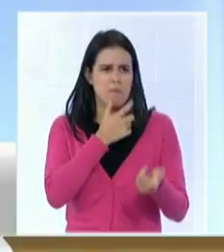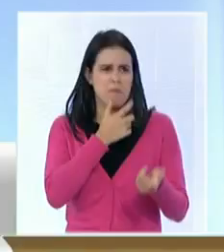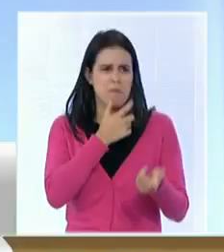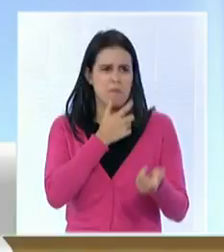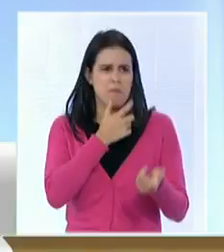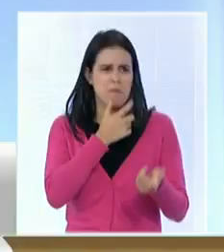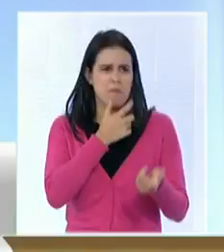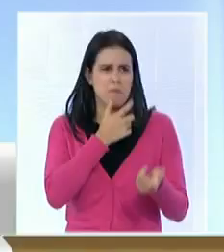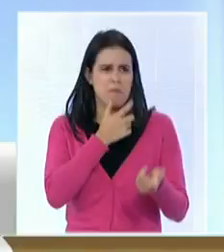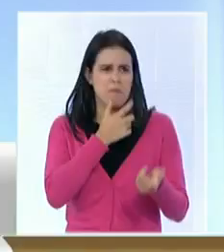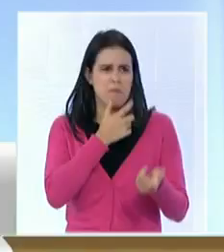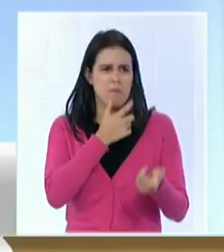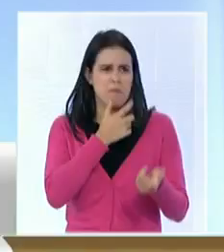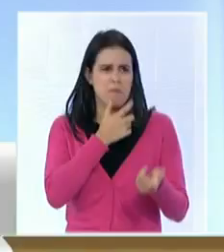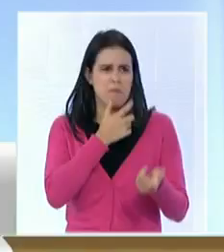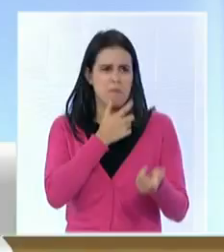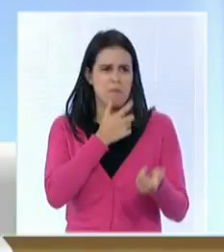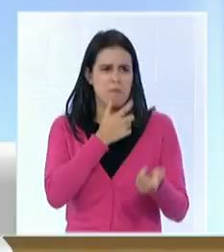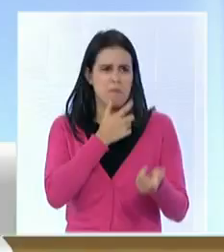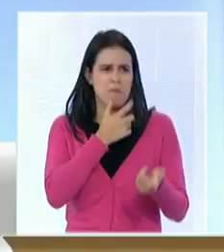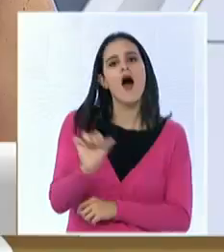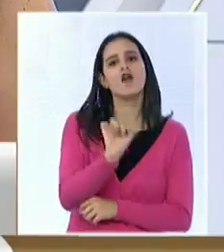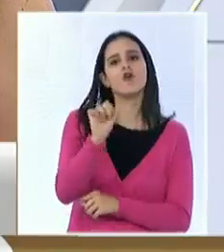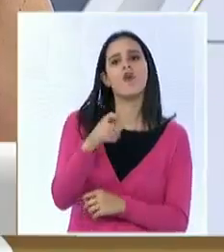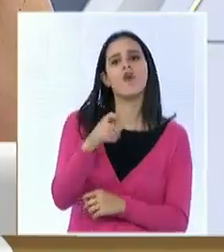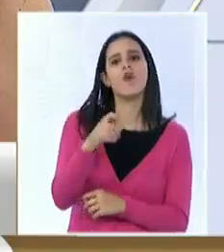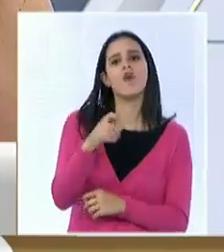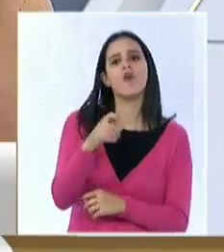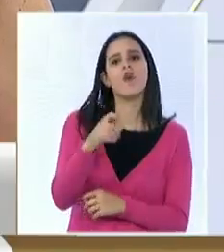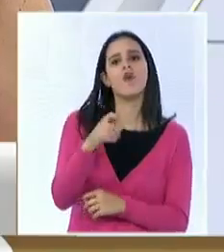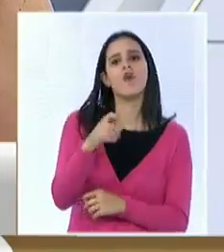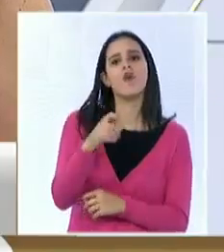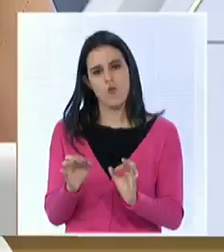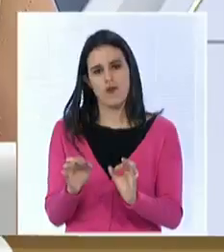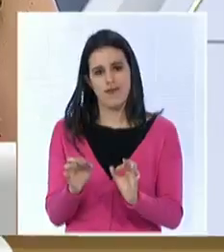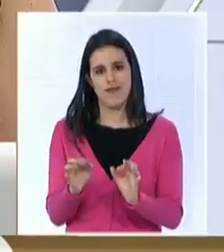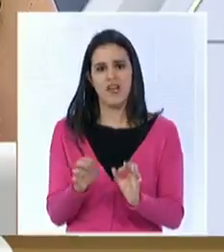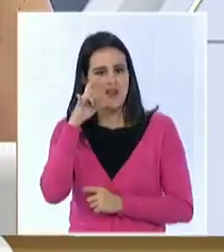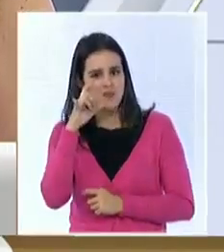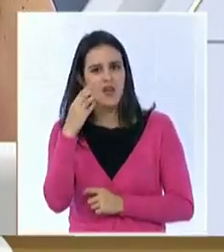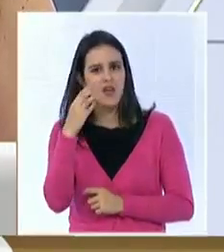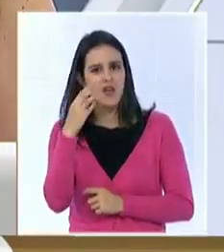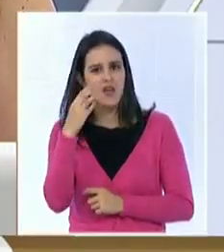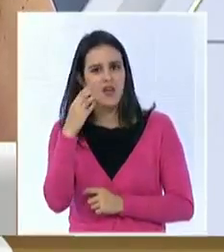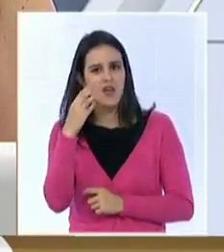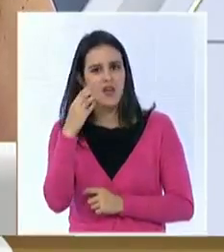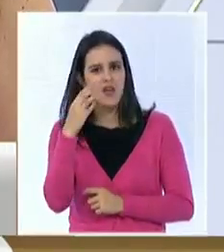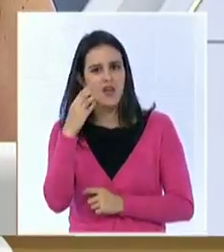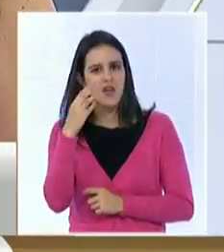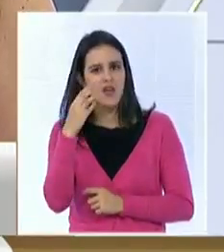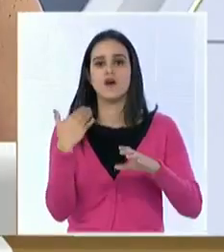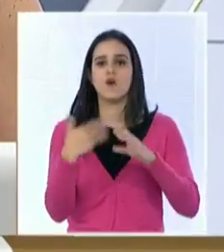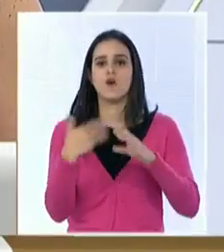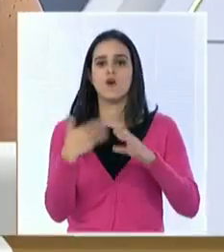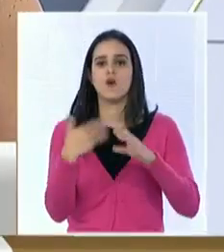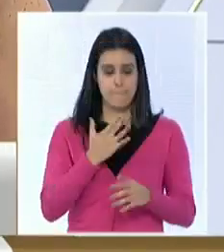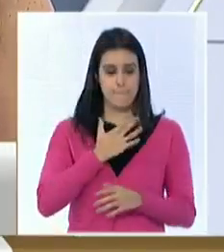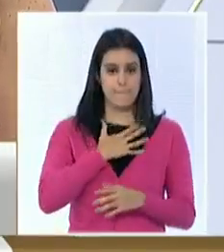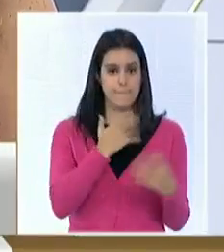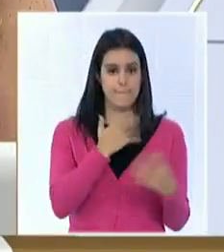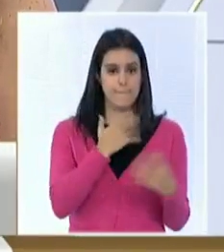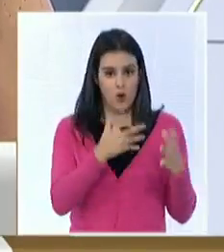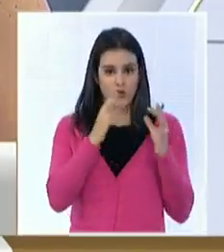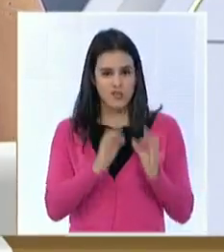congélelas. Muy bien, María, gracias por las recomendaciones. ¿A través de qué redes sociales o contactos la pueden conseguir? Podemos continuar esta y